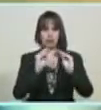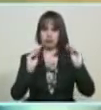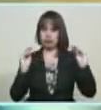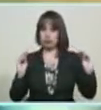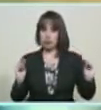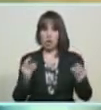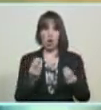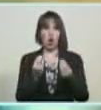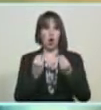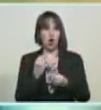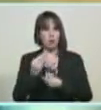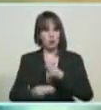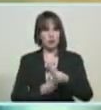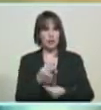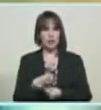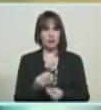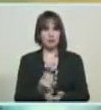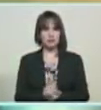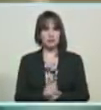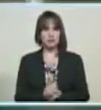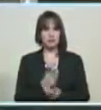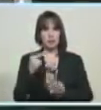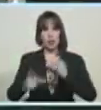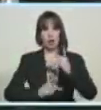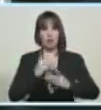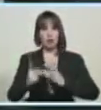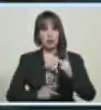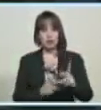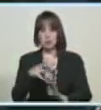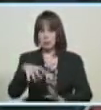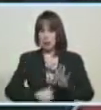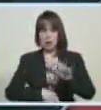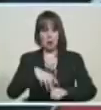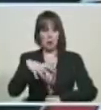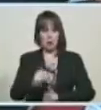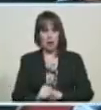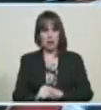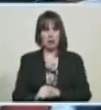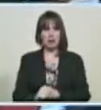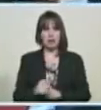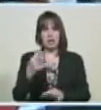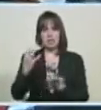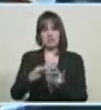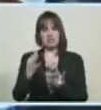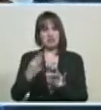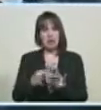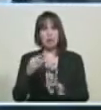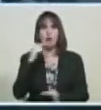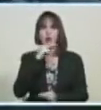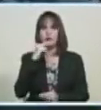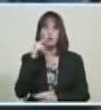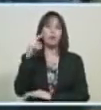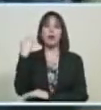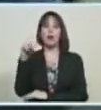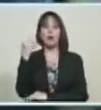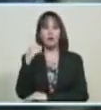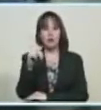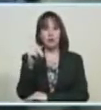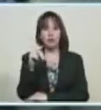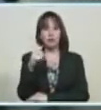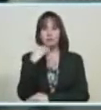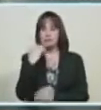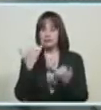cómo se hará el proceso de compra, septiembre, octubre, noviembre, ya arranca el